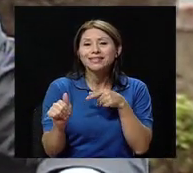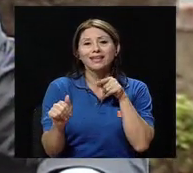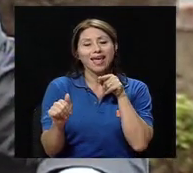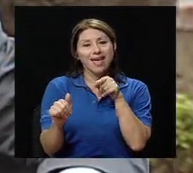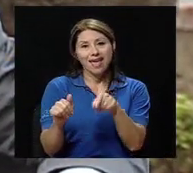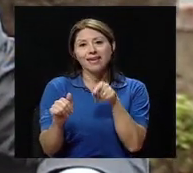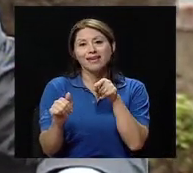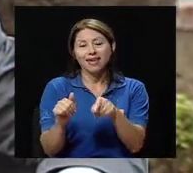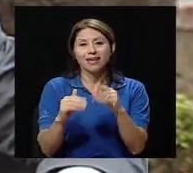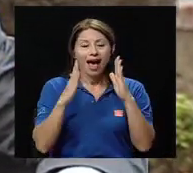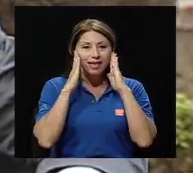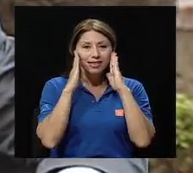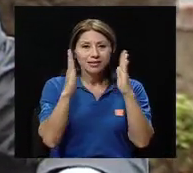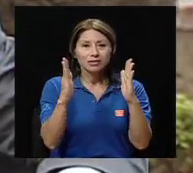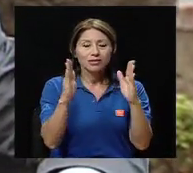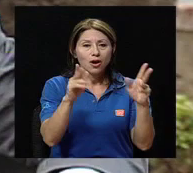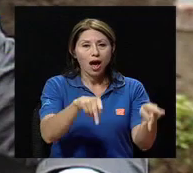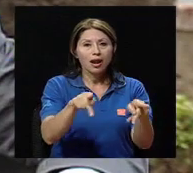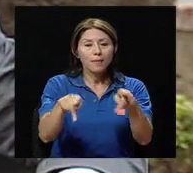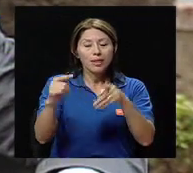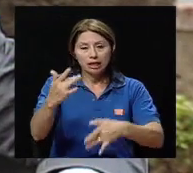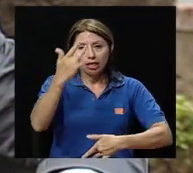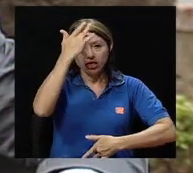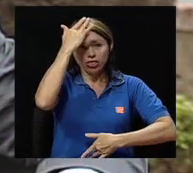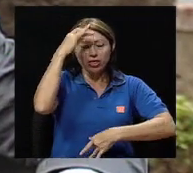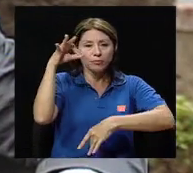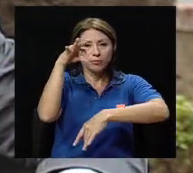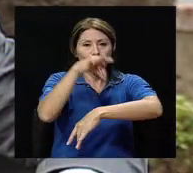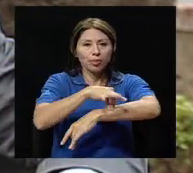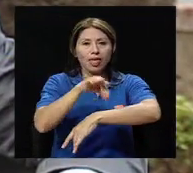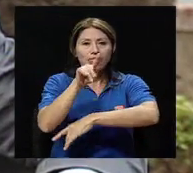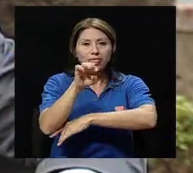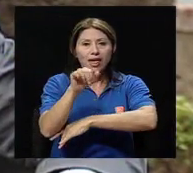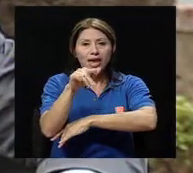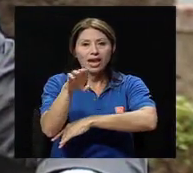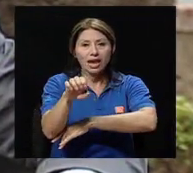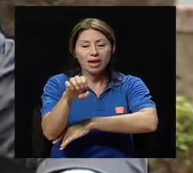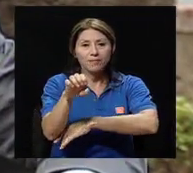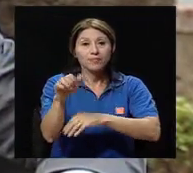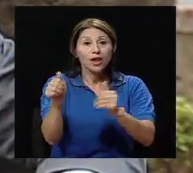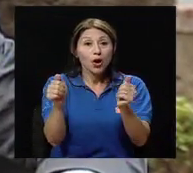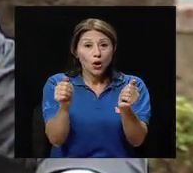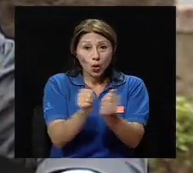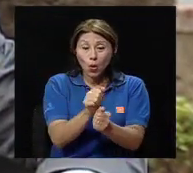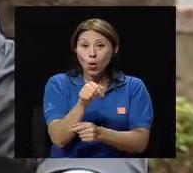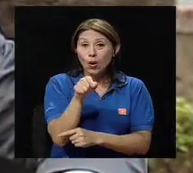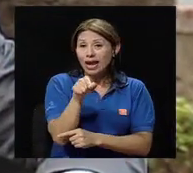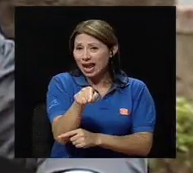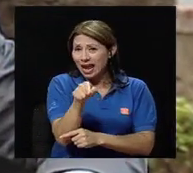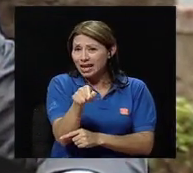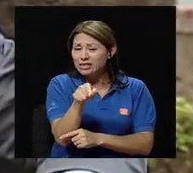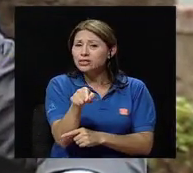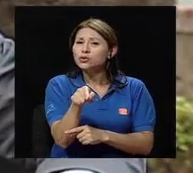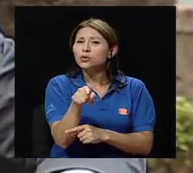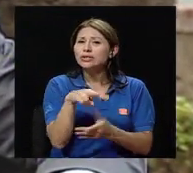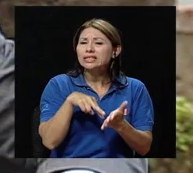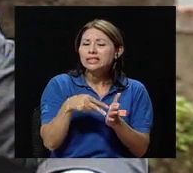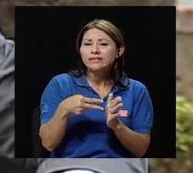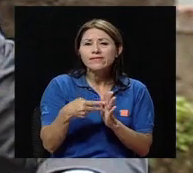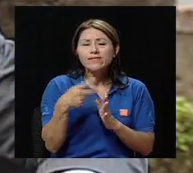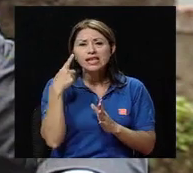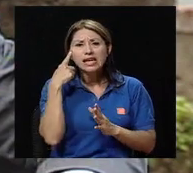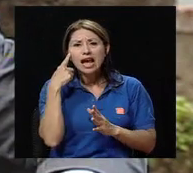en esa atención de población con dengue, con los cuales sacamos cálculos rápidos,